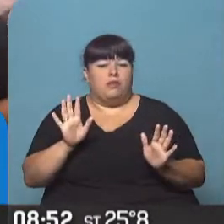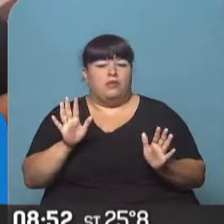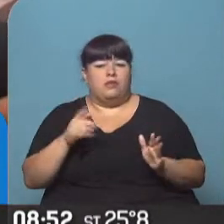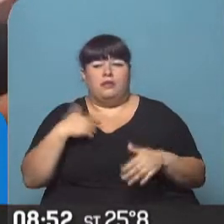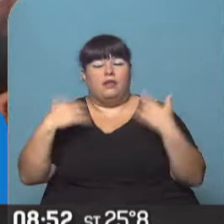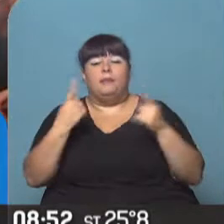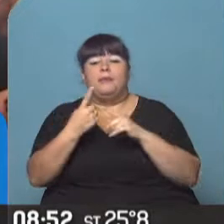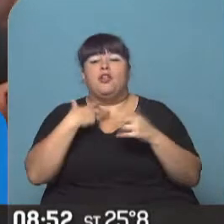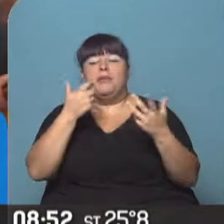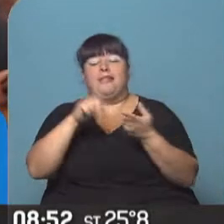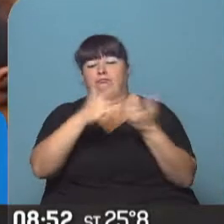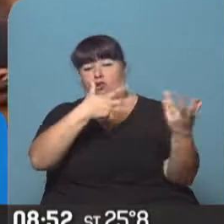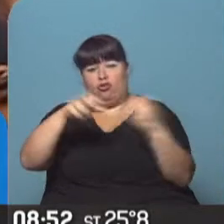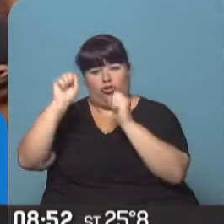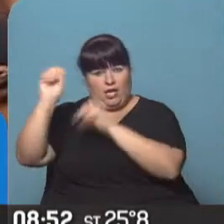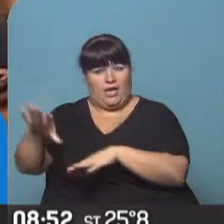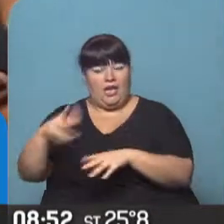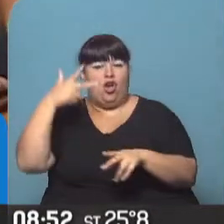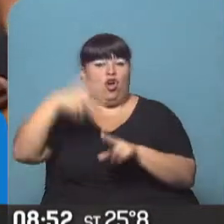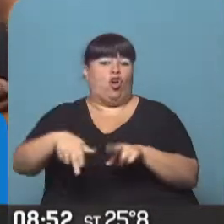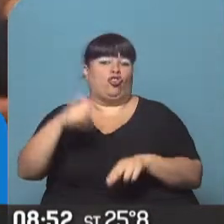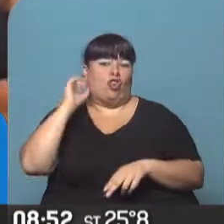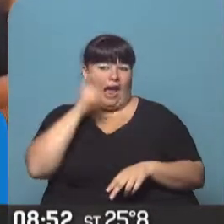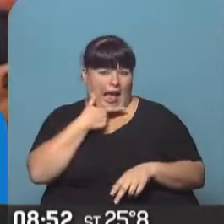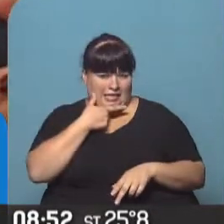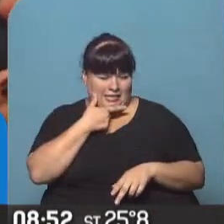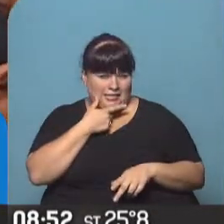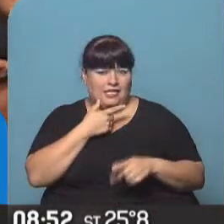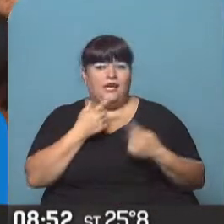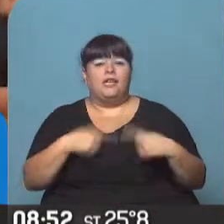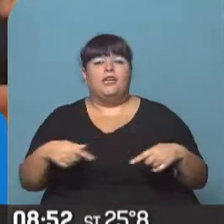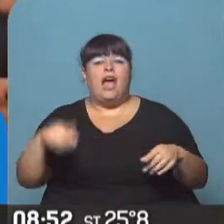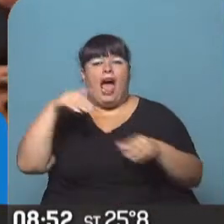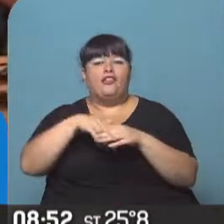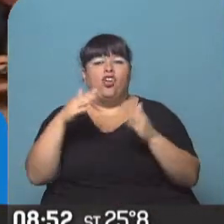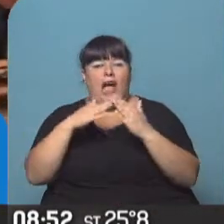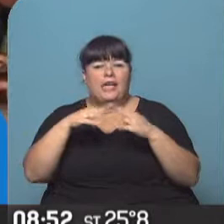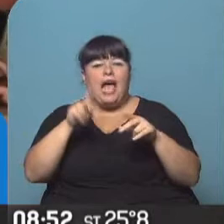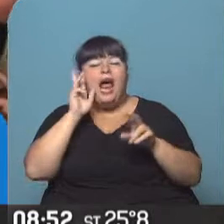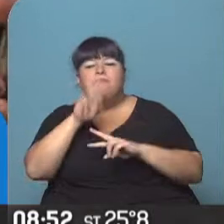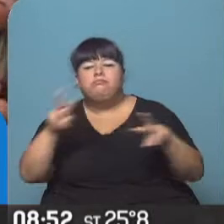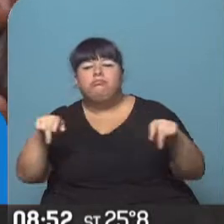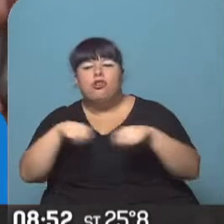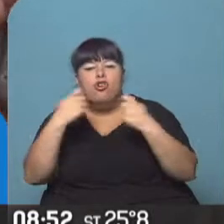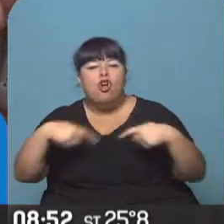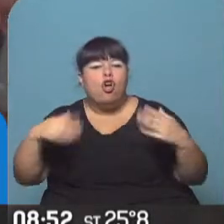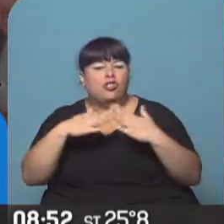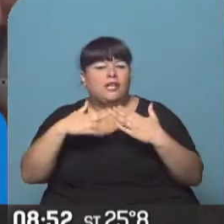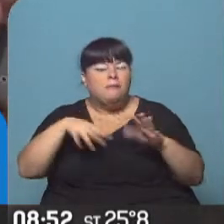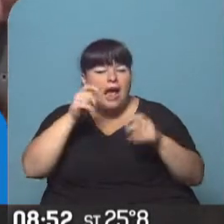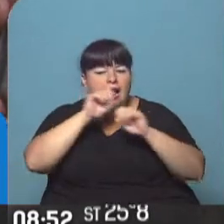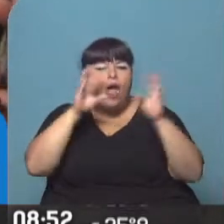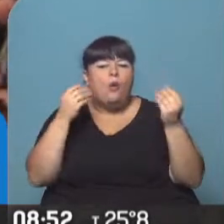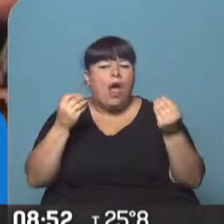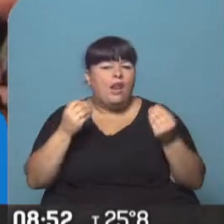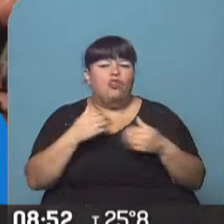tenía que sacar a mi señora y cortar el gas. Las pérdidas fundamentalmente en el interior de su casa, ahora que puede ver con mayor detenimiento, ¿cuáles